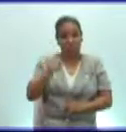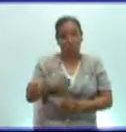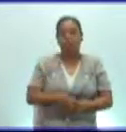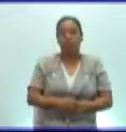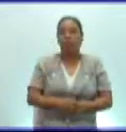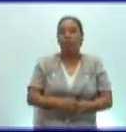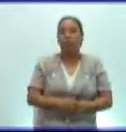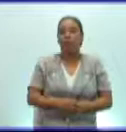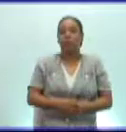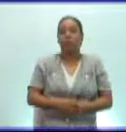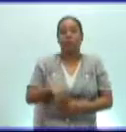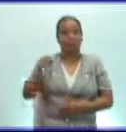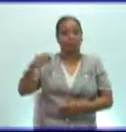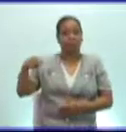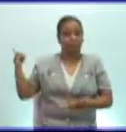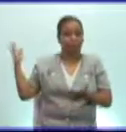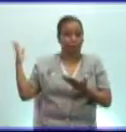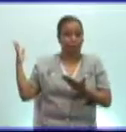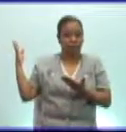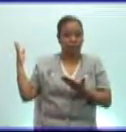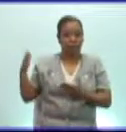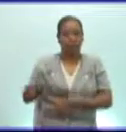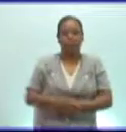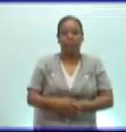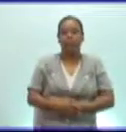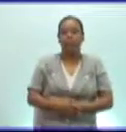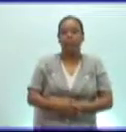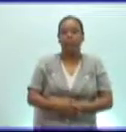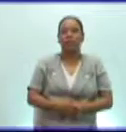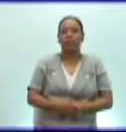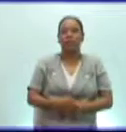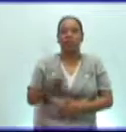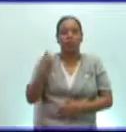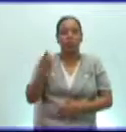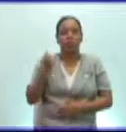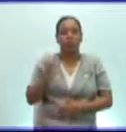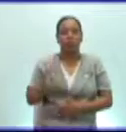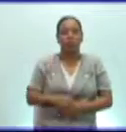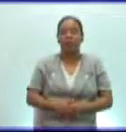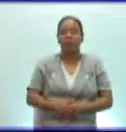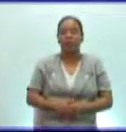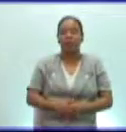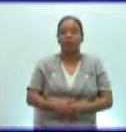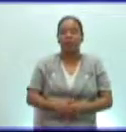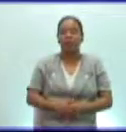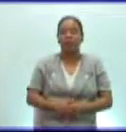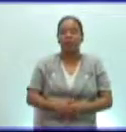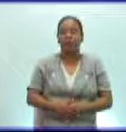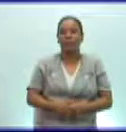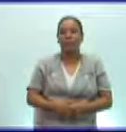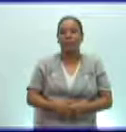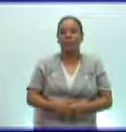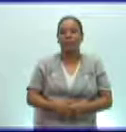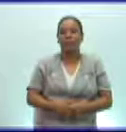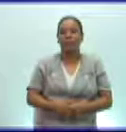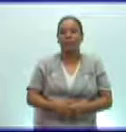Entonces, vamos a anotar esto otro que nos queda de la diapositiva.